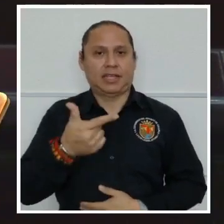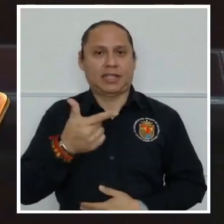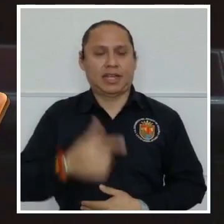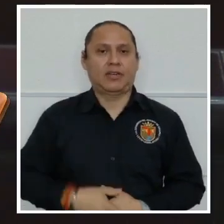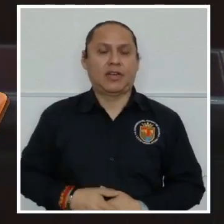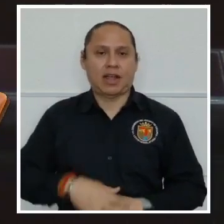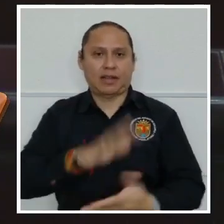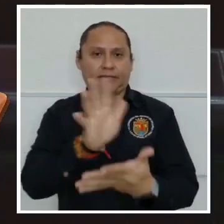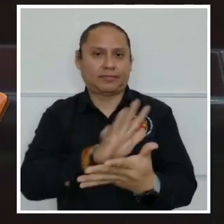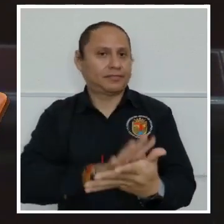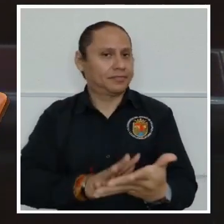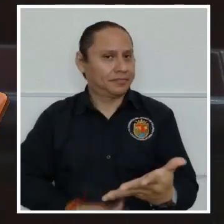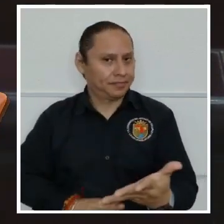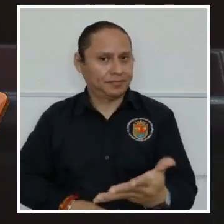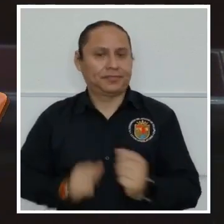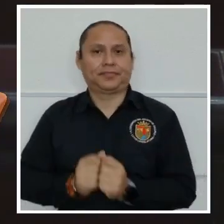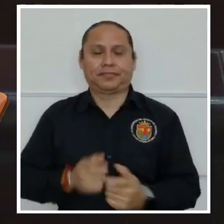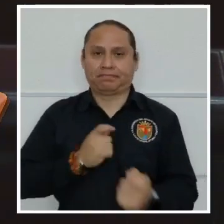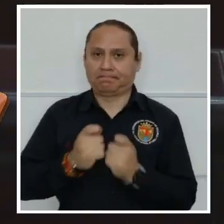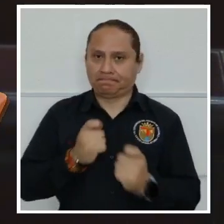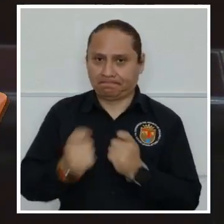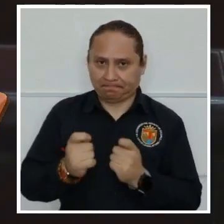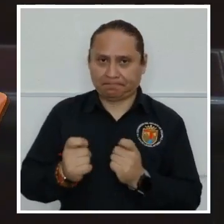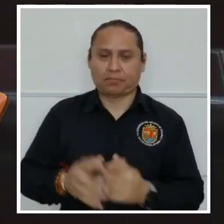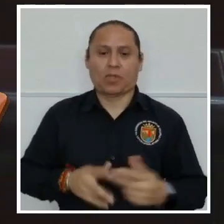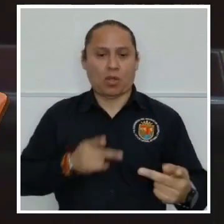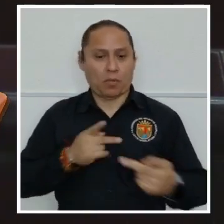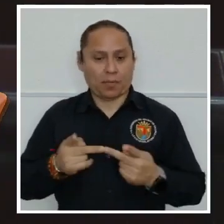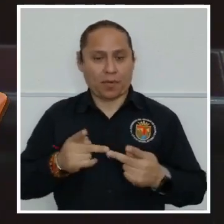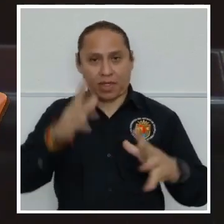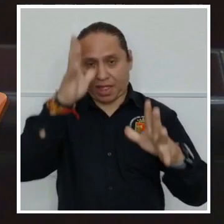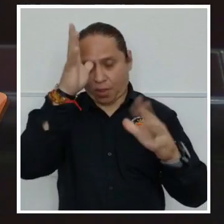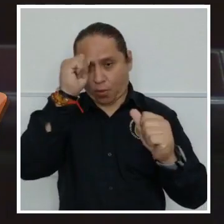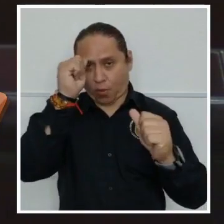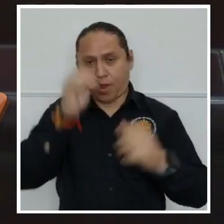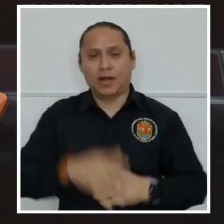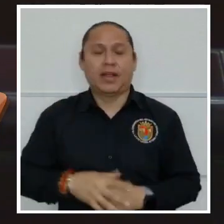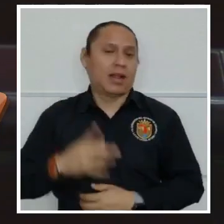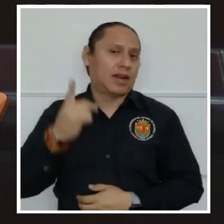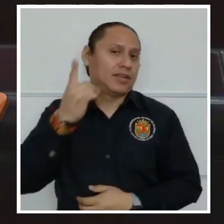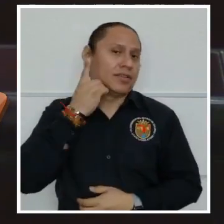7, lectura y trámite legislativo del acuerdo suscrito